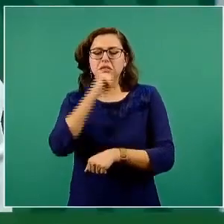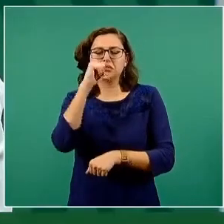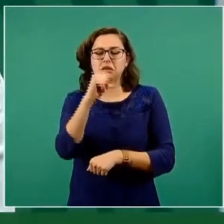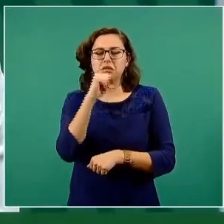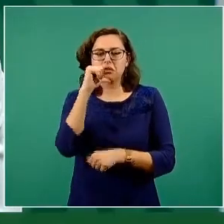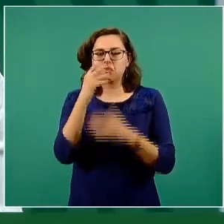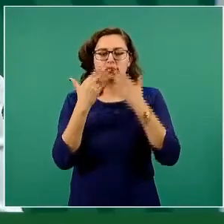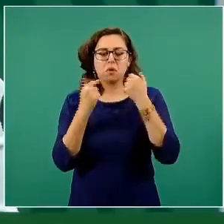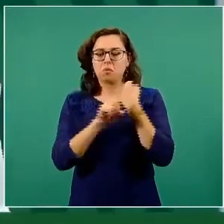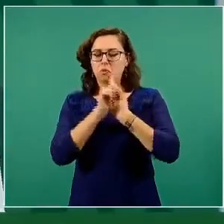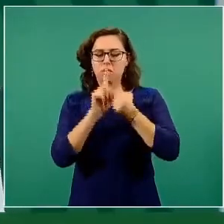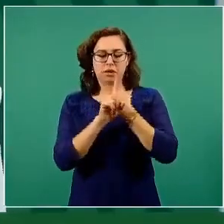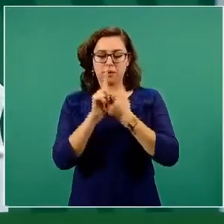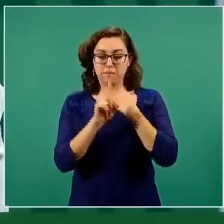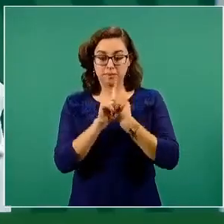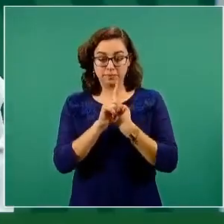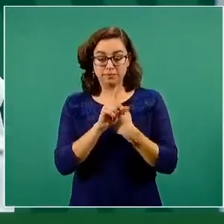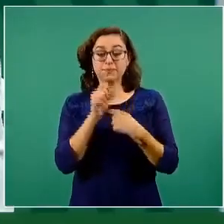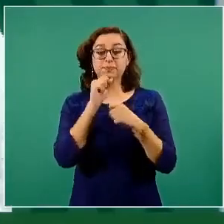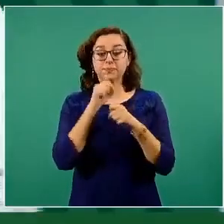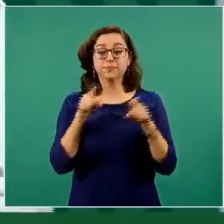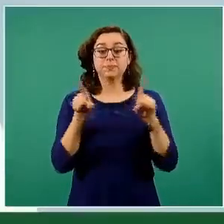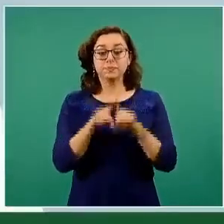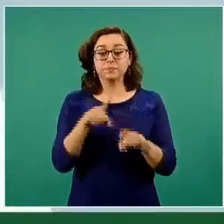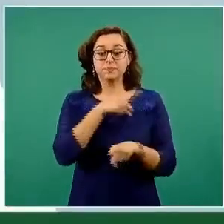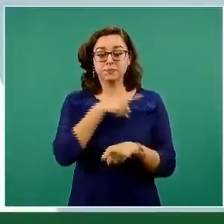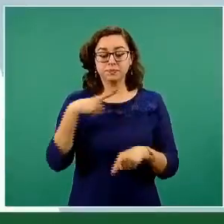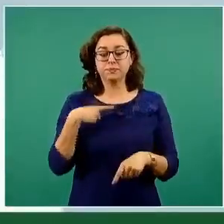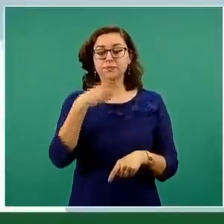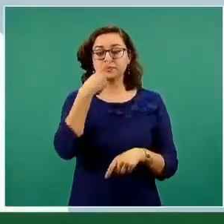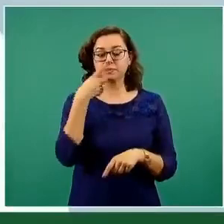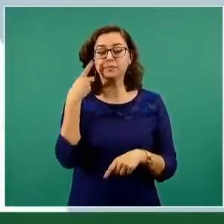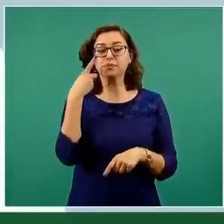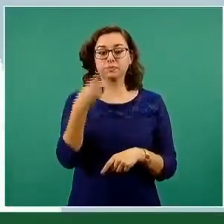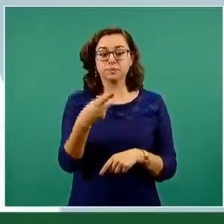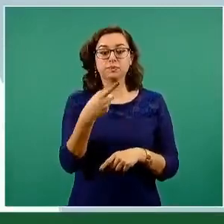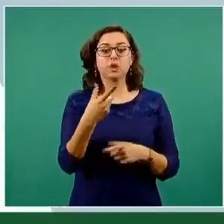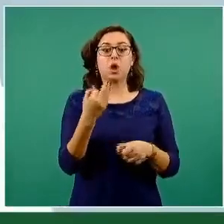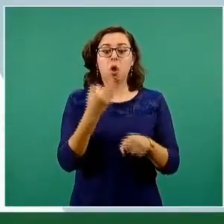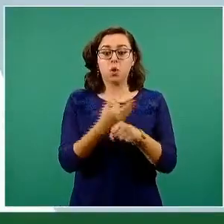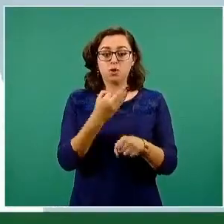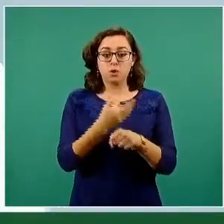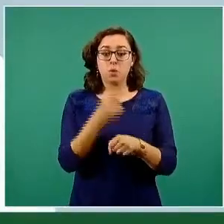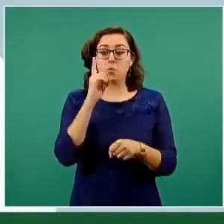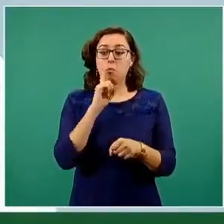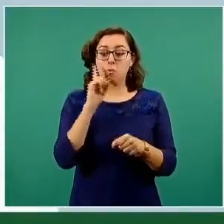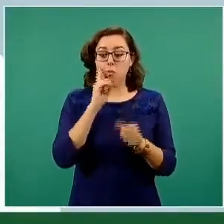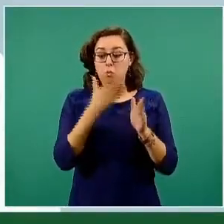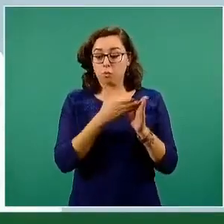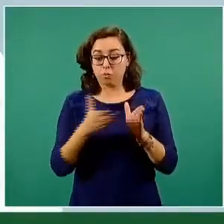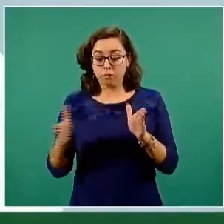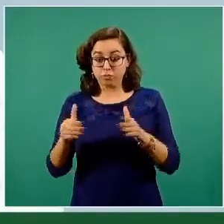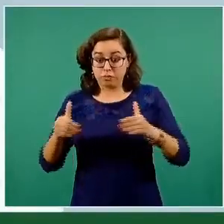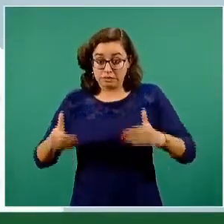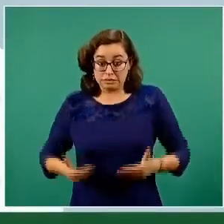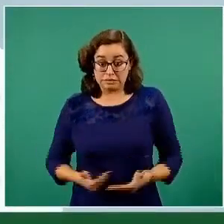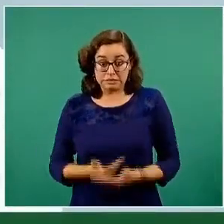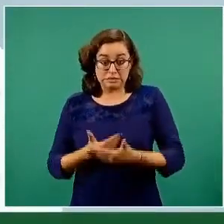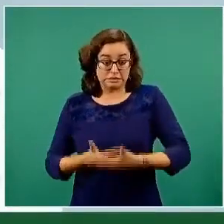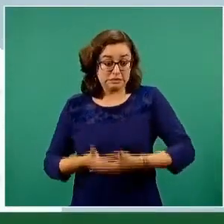es importante también es que si las personas, si las mujeres que están en este periodo de lactancia ya han